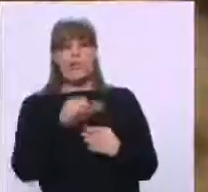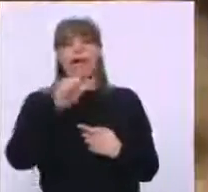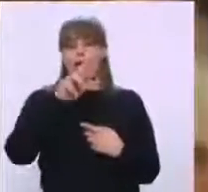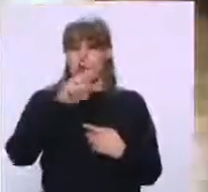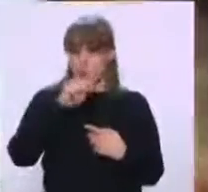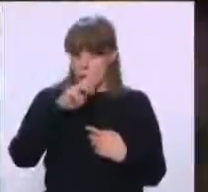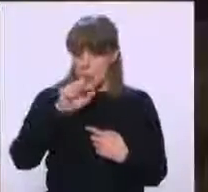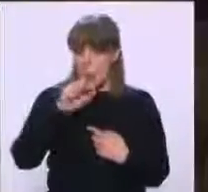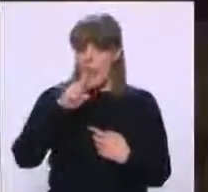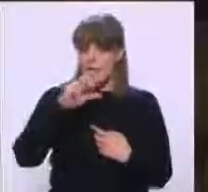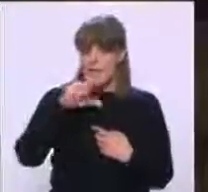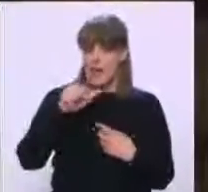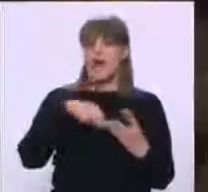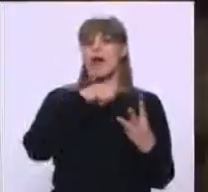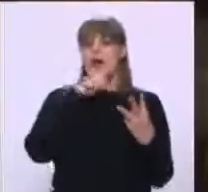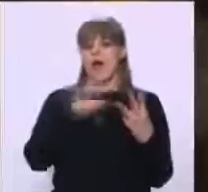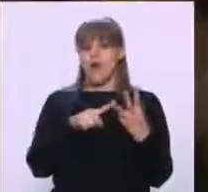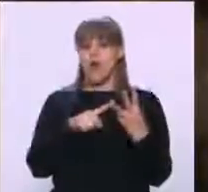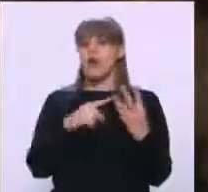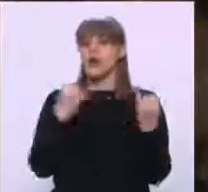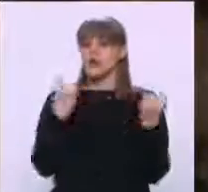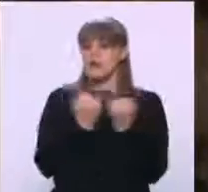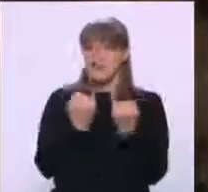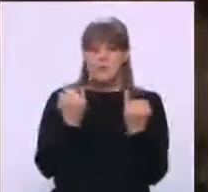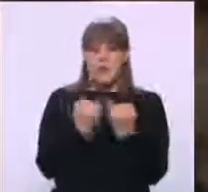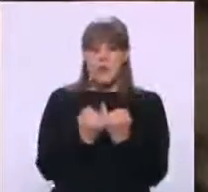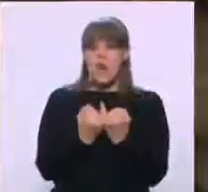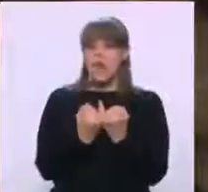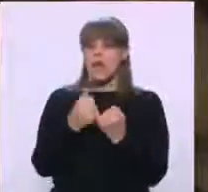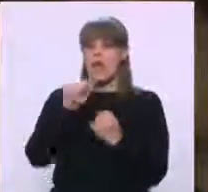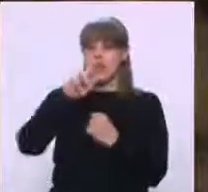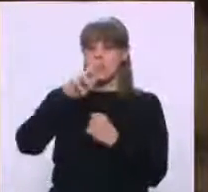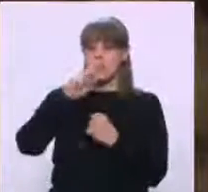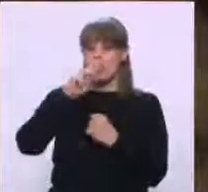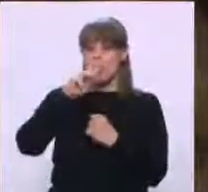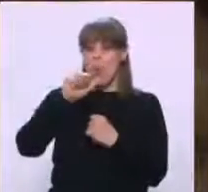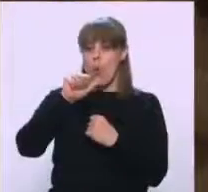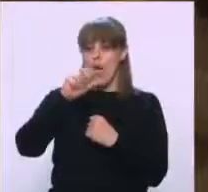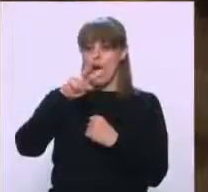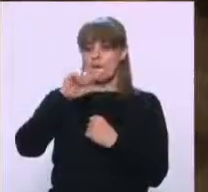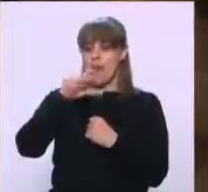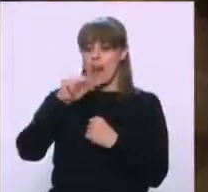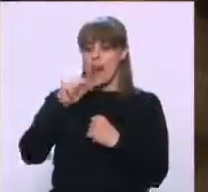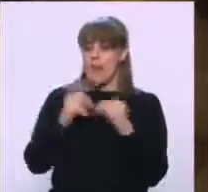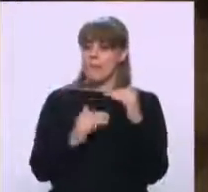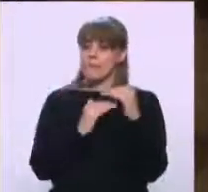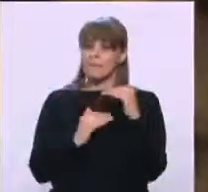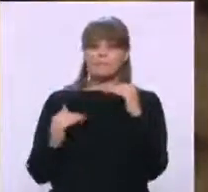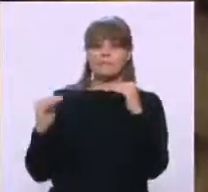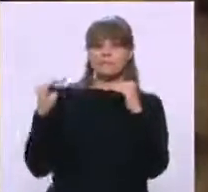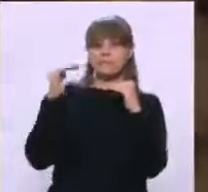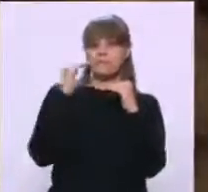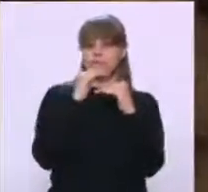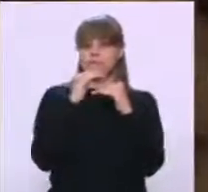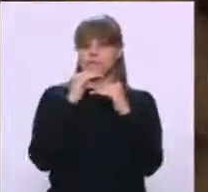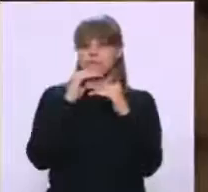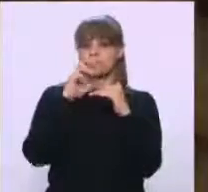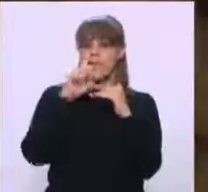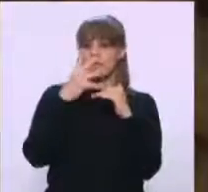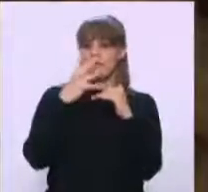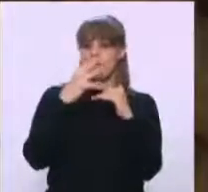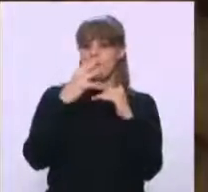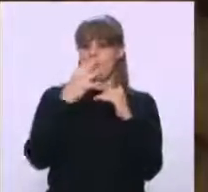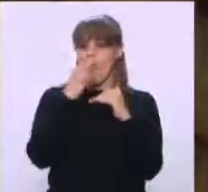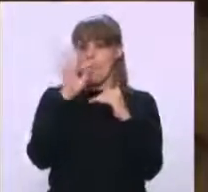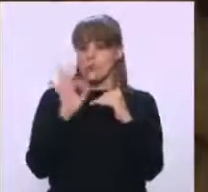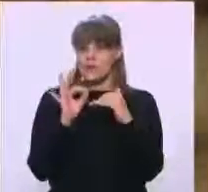solamente eso, en los careos aparece Arturo Ávila con un 35% de las preferencias contra un